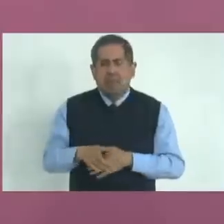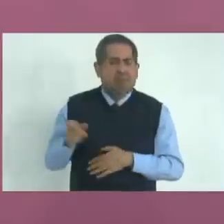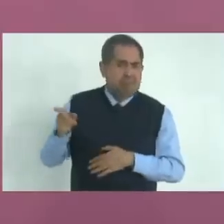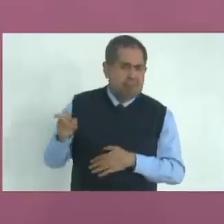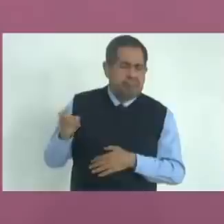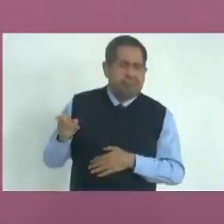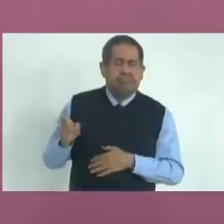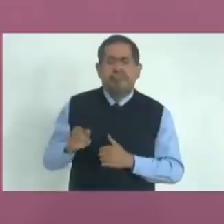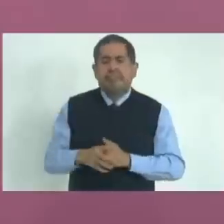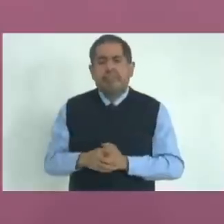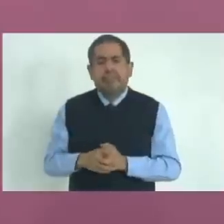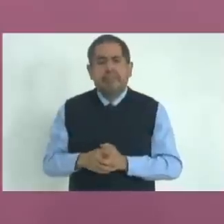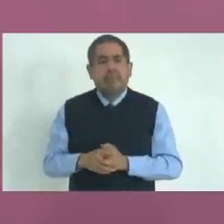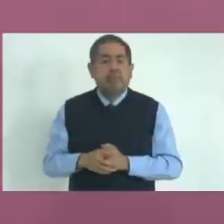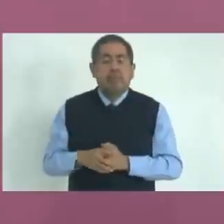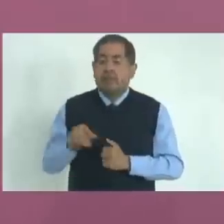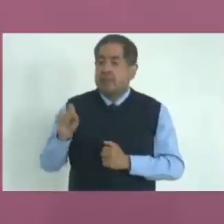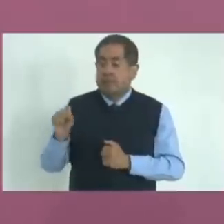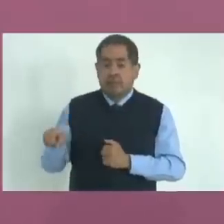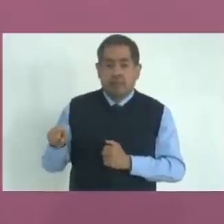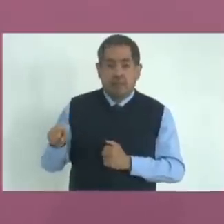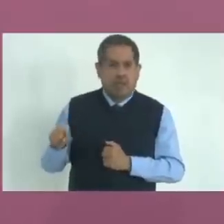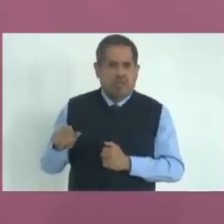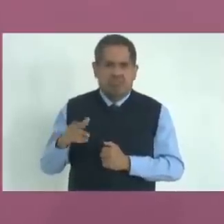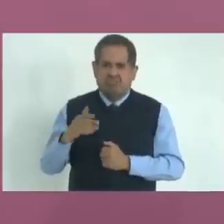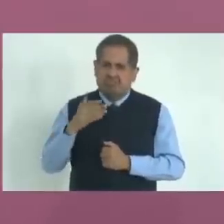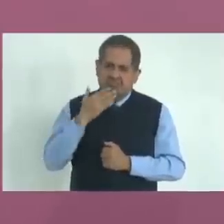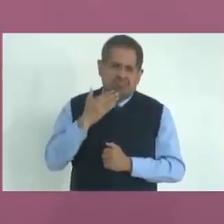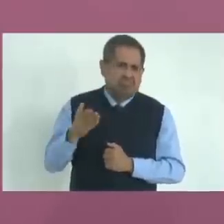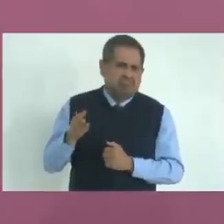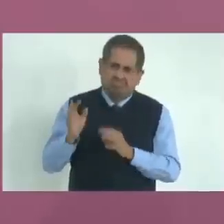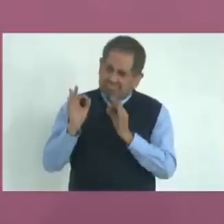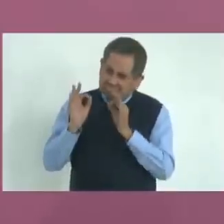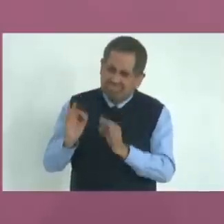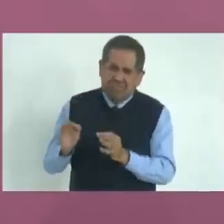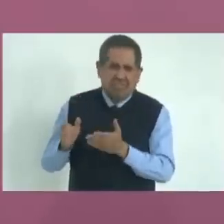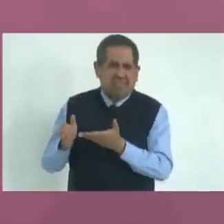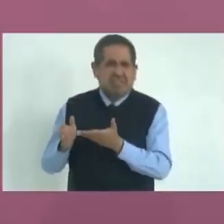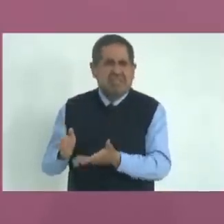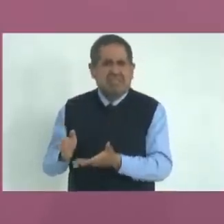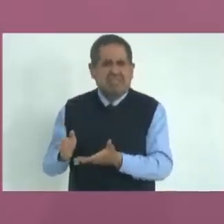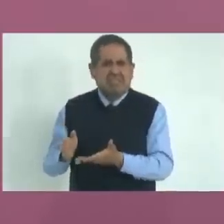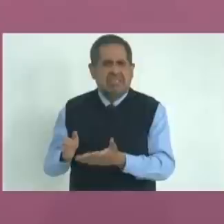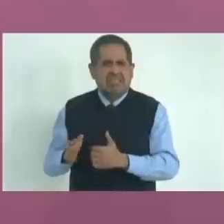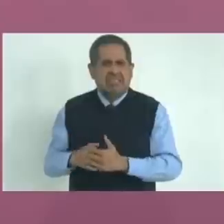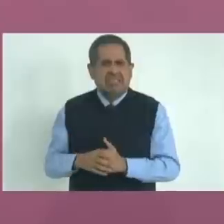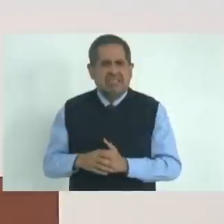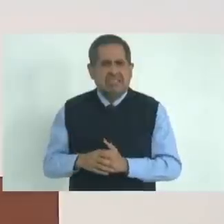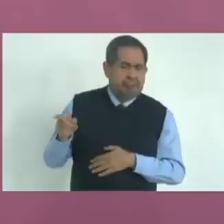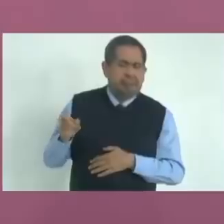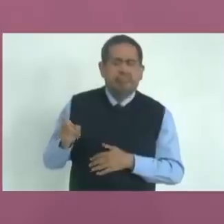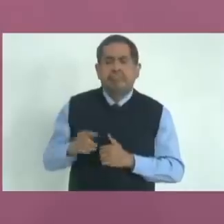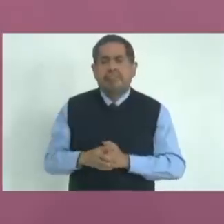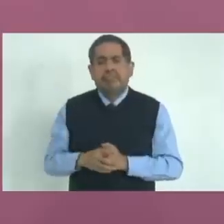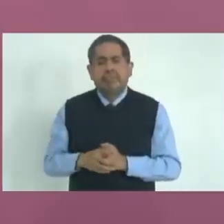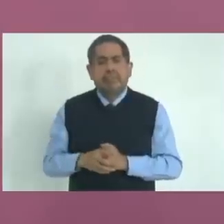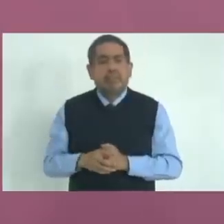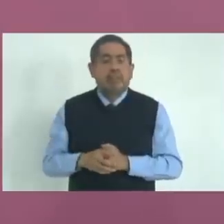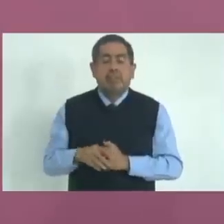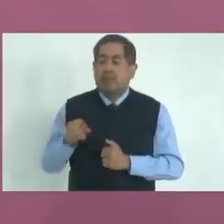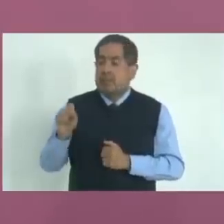de muy buena profesional